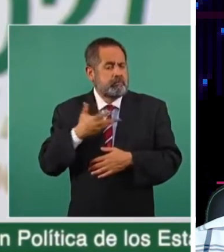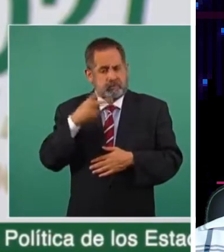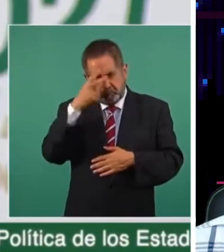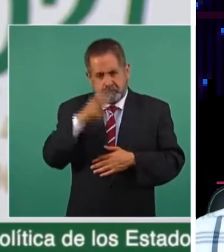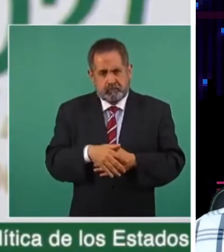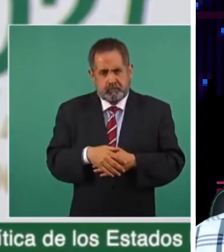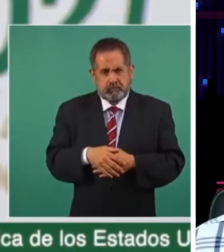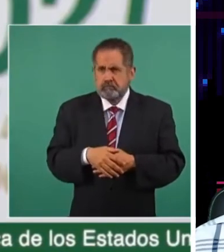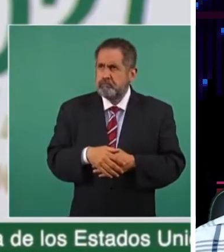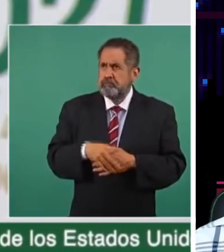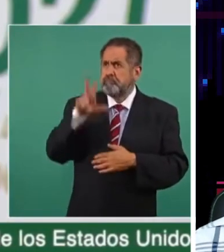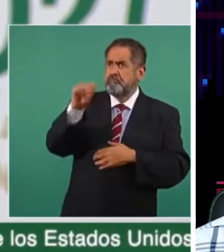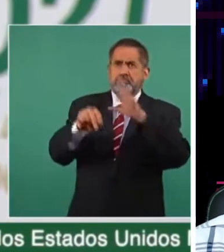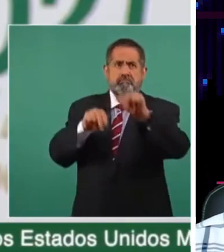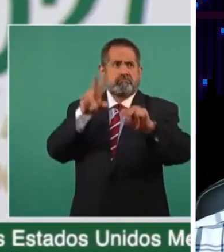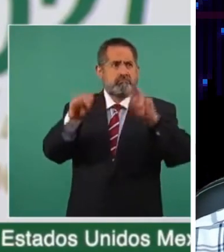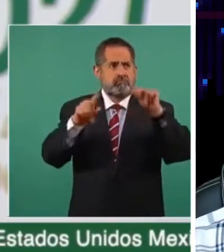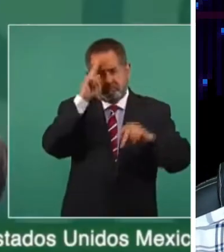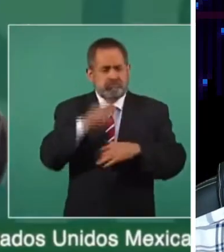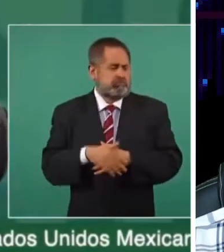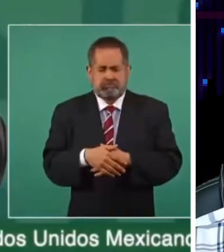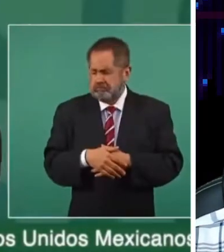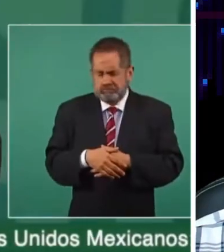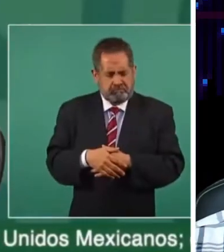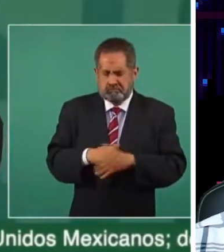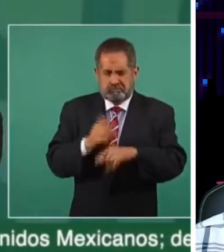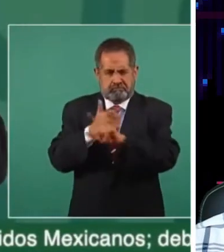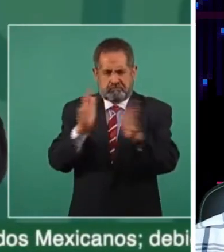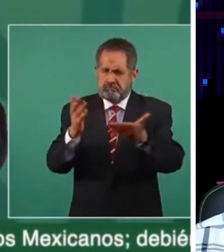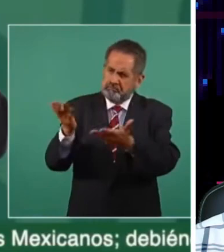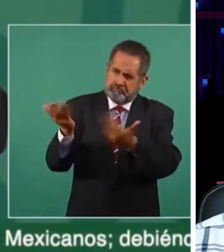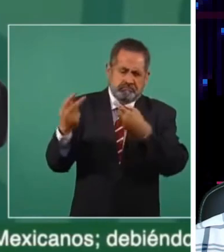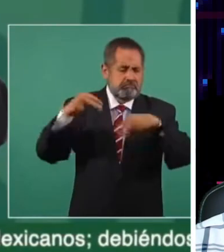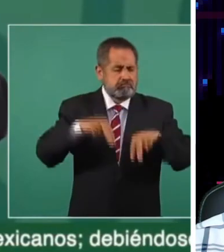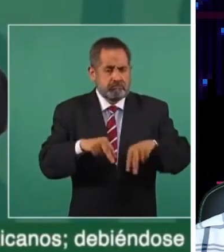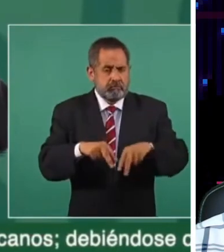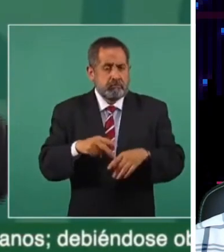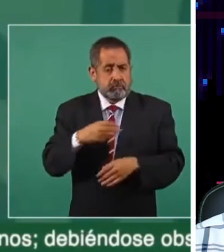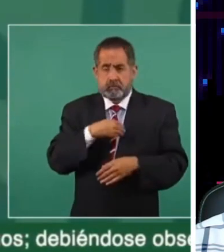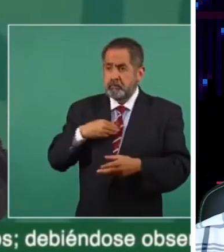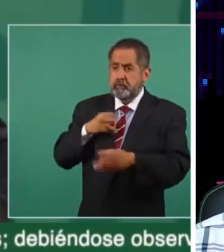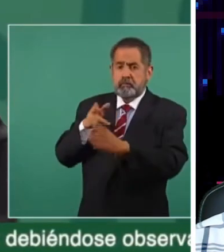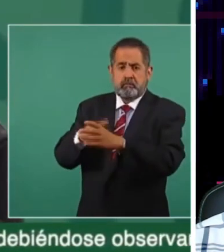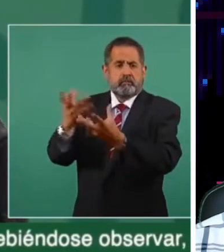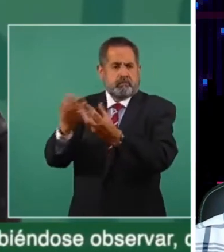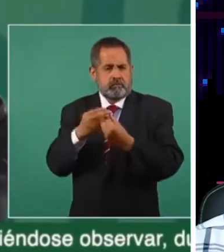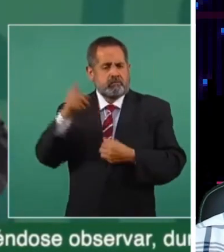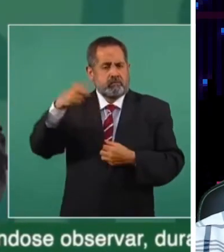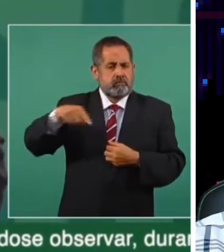la que no prohibimos a ninguna organización internacional, y menos de las que formamos parte, que puedan enviar a